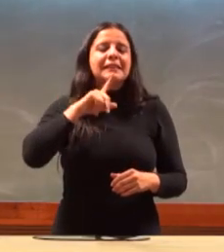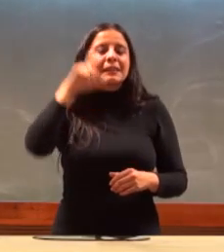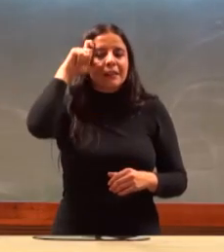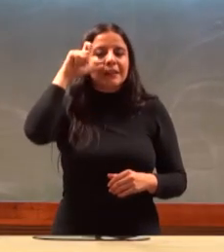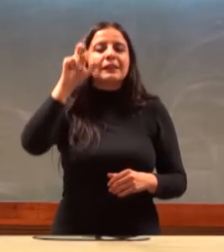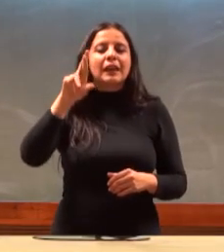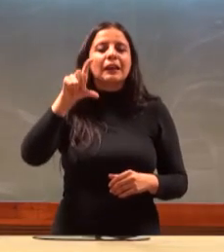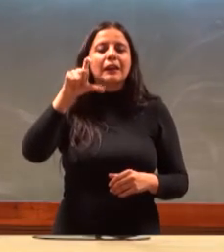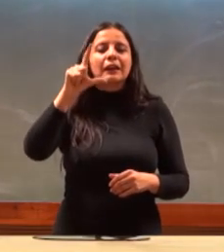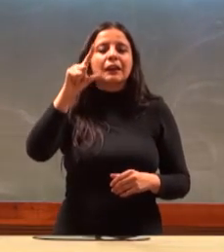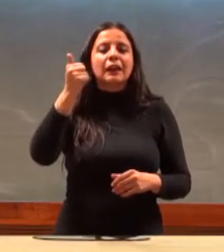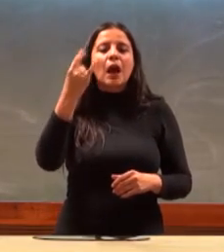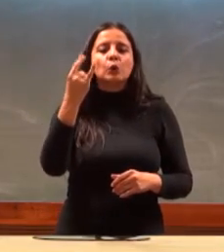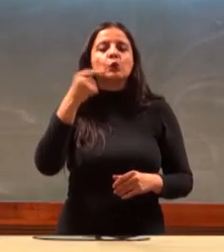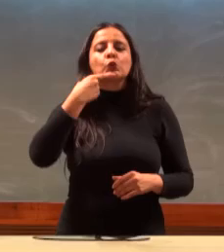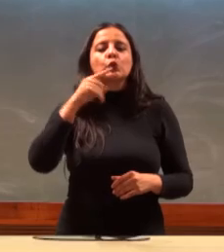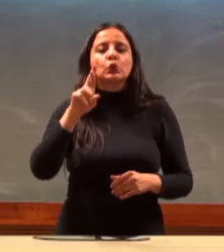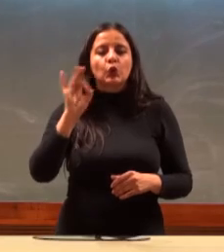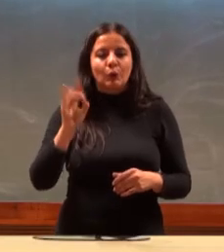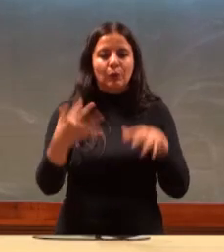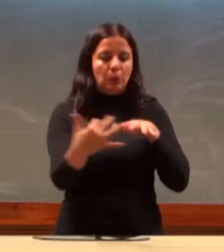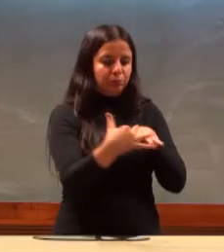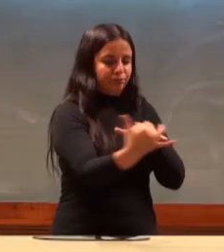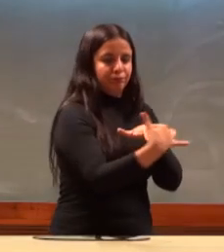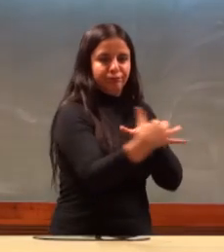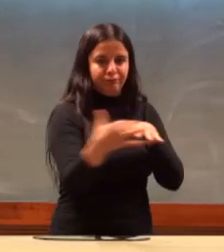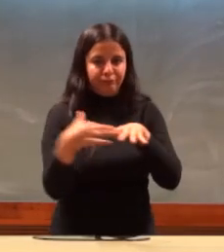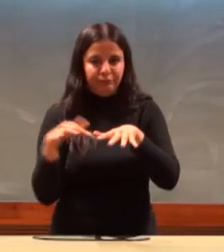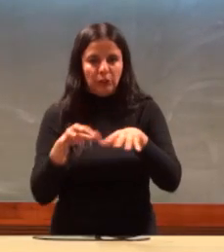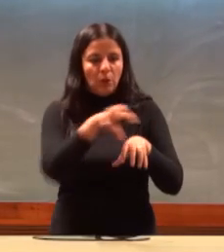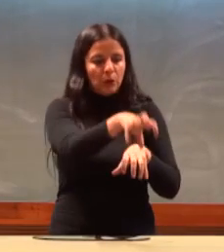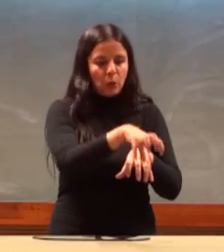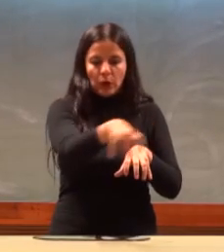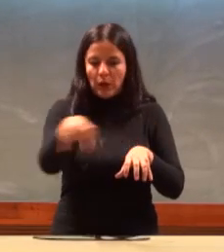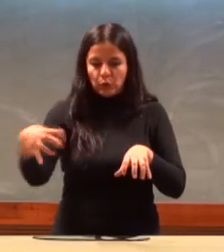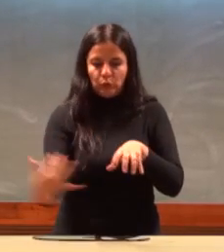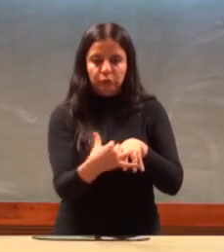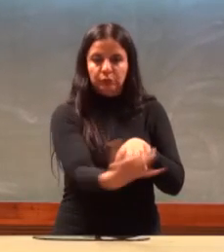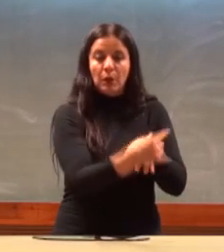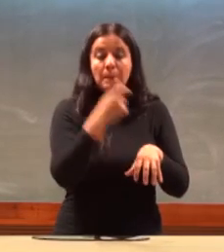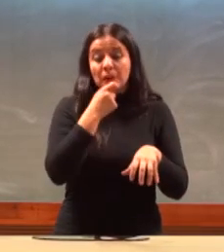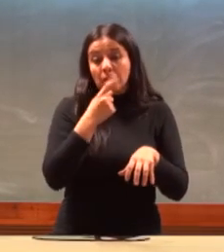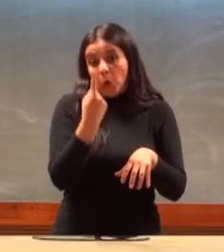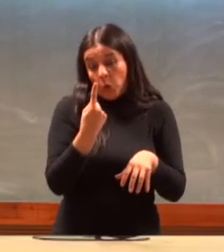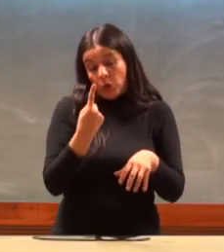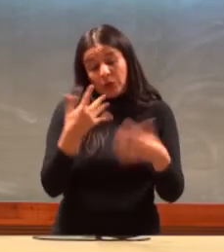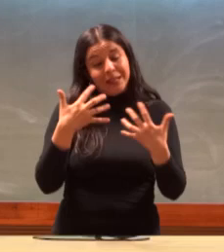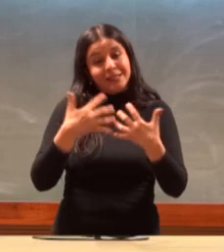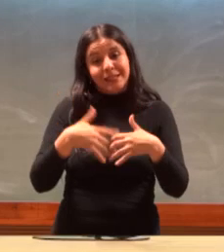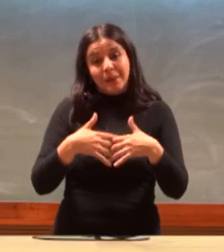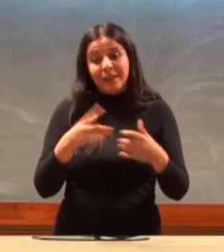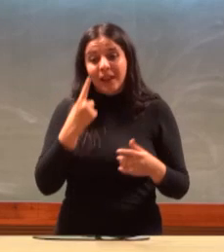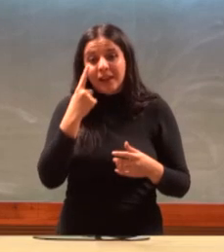creo que hay dos temas importantes que tenemos que discutir y que hasta ahora en la facultad no lo venimos haciendo uno es el problema del sistema de reconocimiento